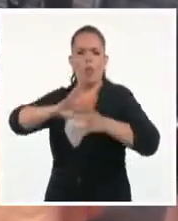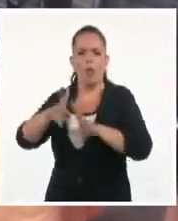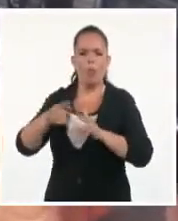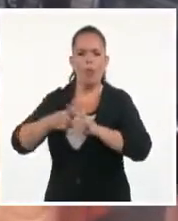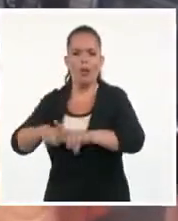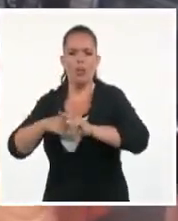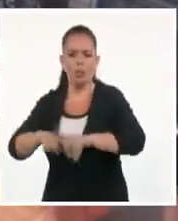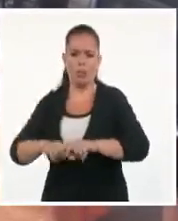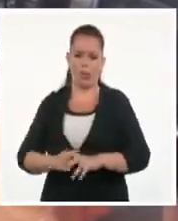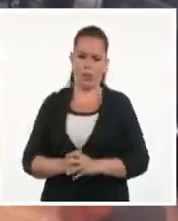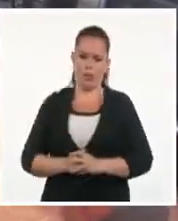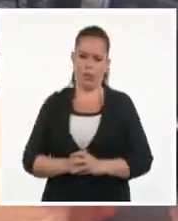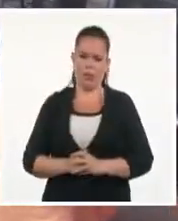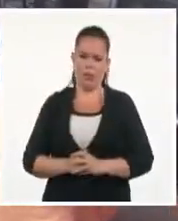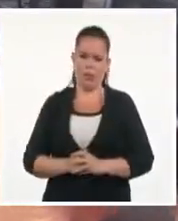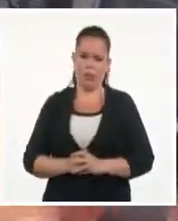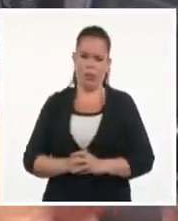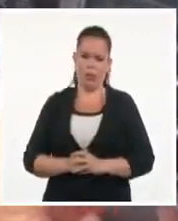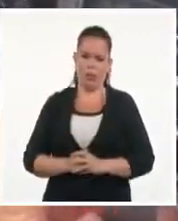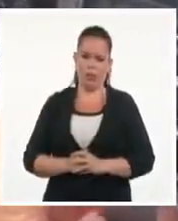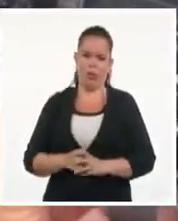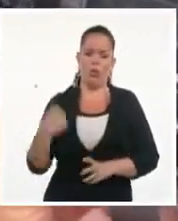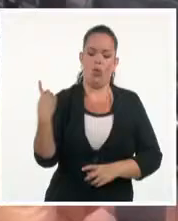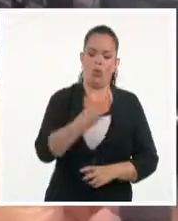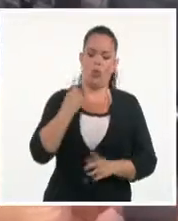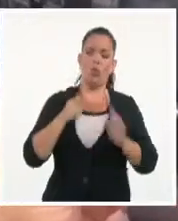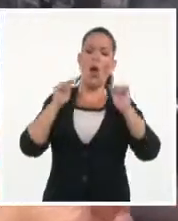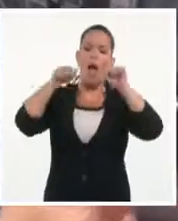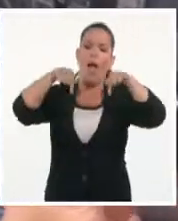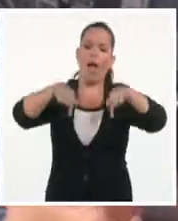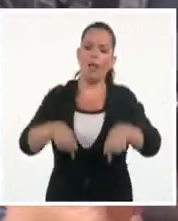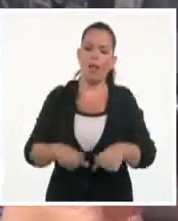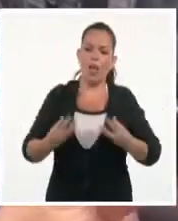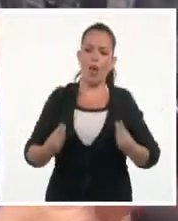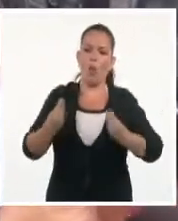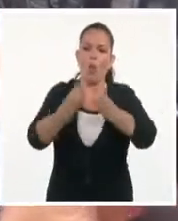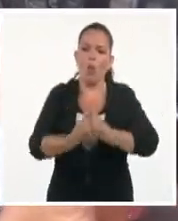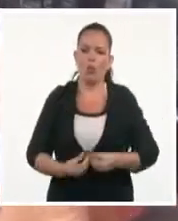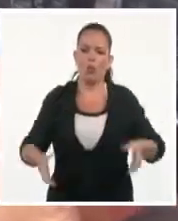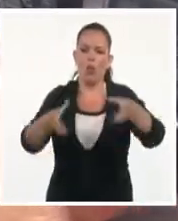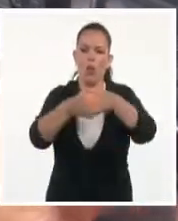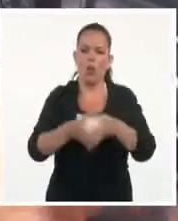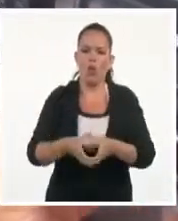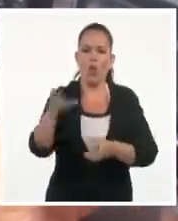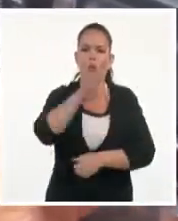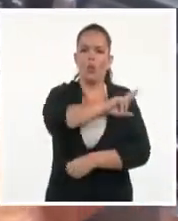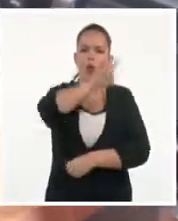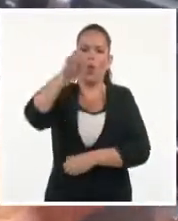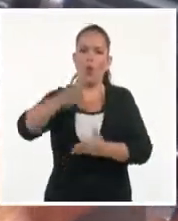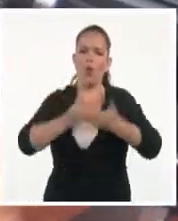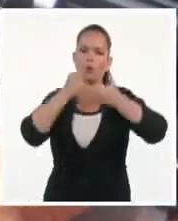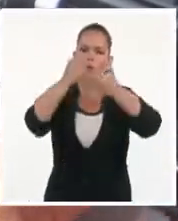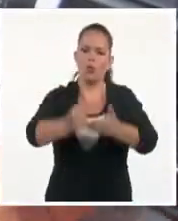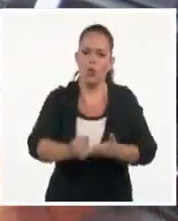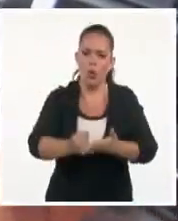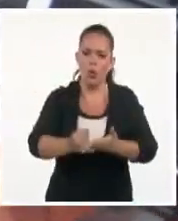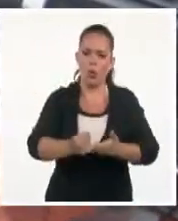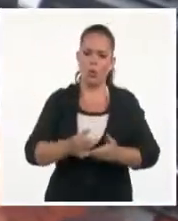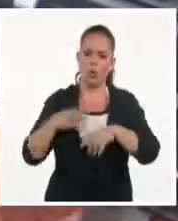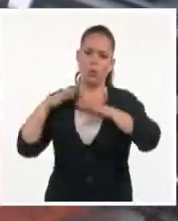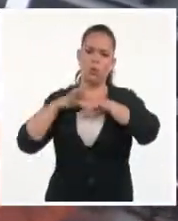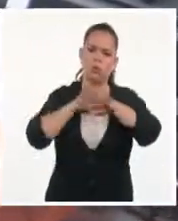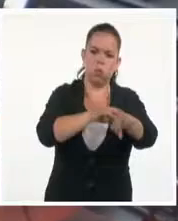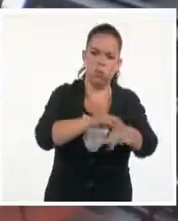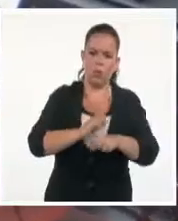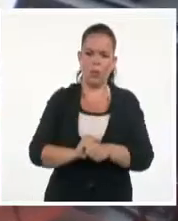provocar. Y nosotros vinimos aquí para, junto a los revolucionarios de este pueblo, demostrar que aquí la calle es de los revolucionarios y que aquí